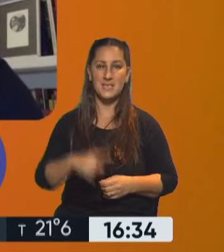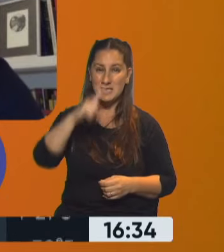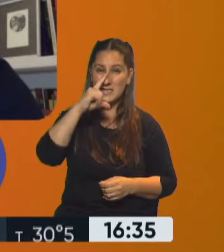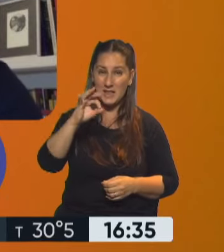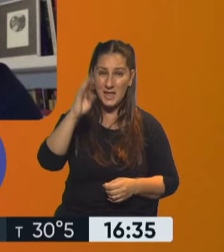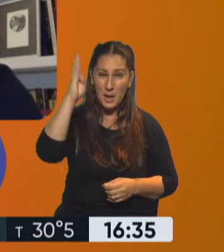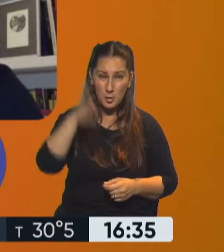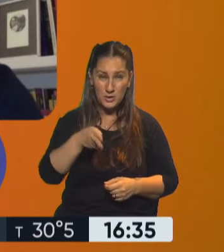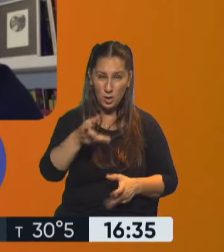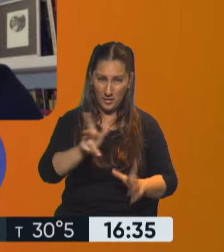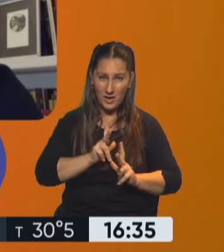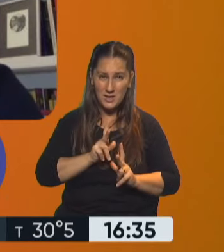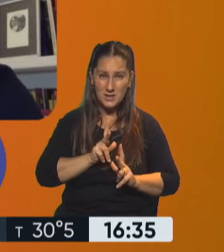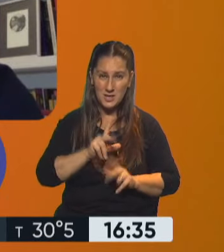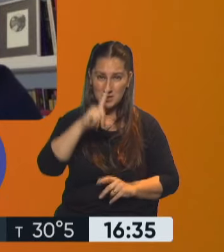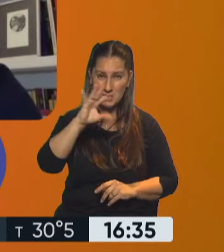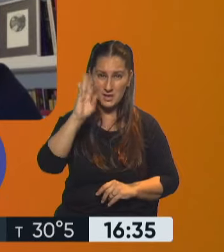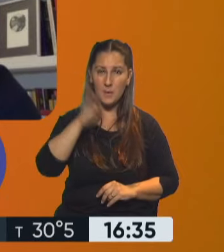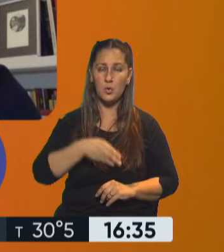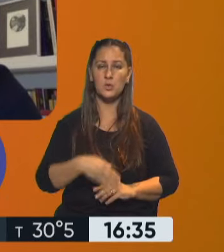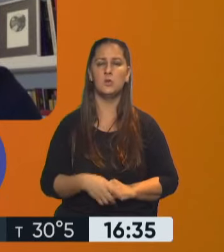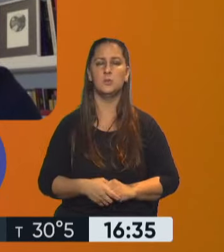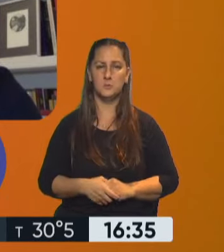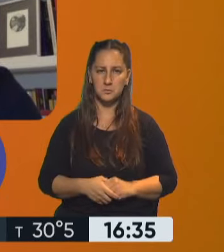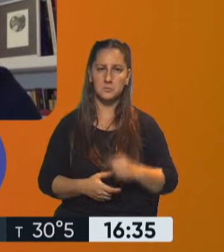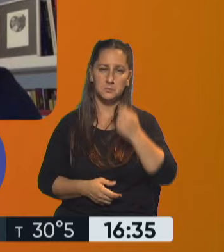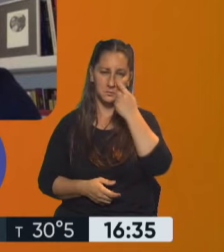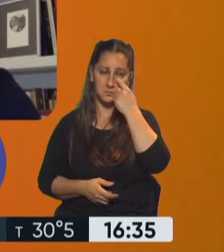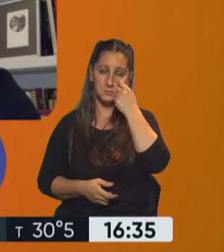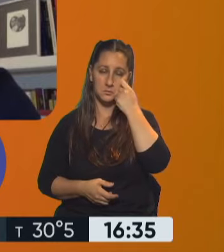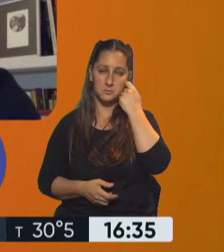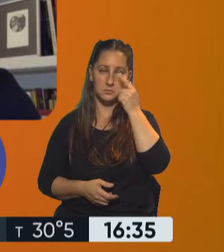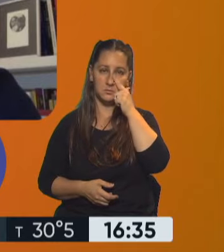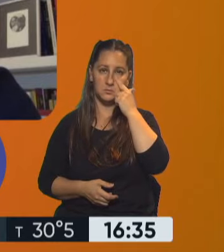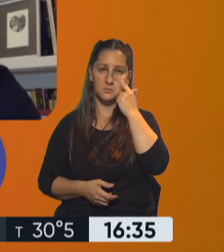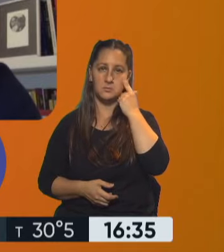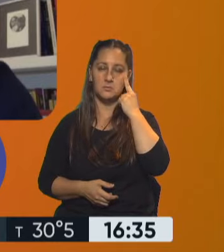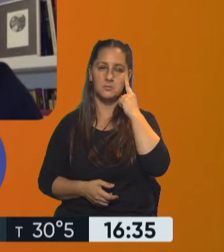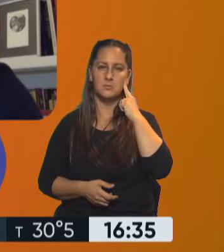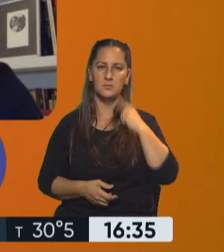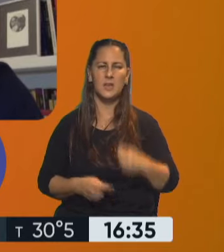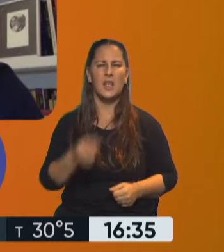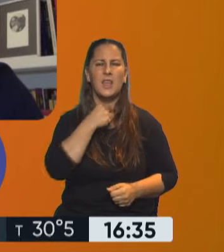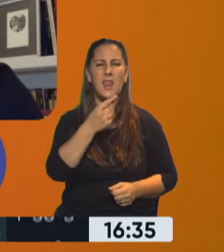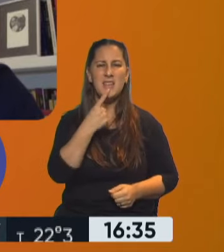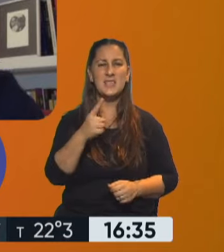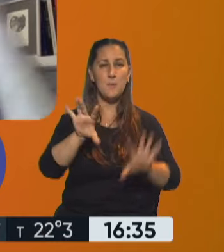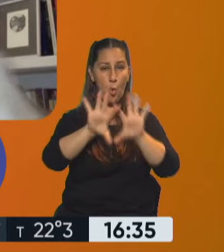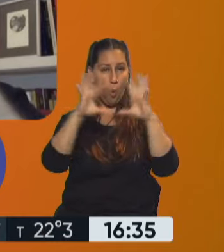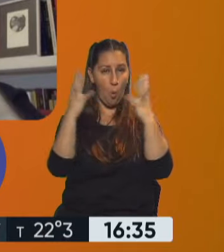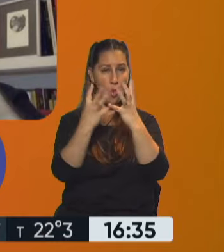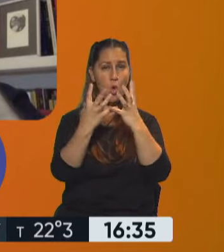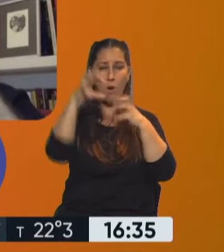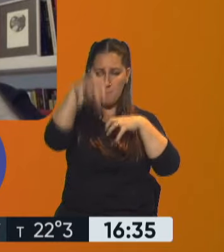posibilidad de incidencia... ¿El 70% dijiste? El 70%. Entonces, o sea, que la 100 empresas del mundo,